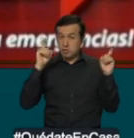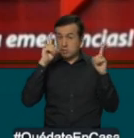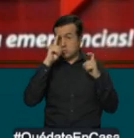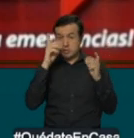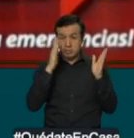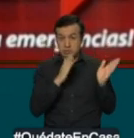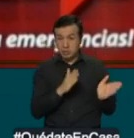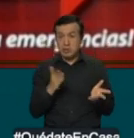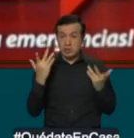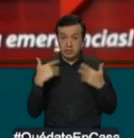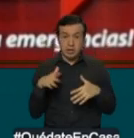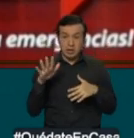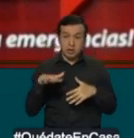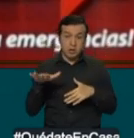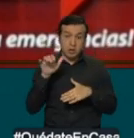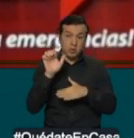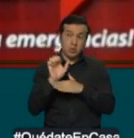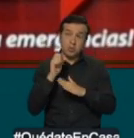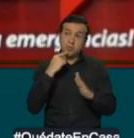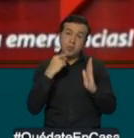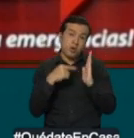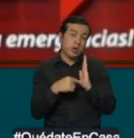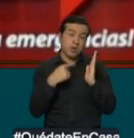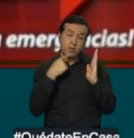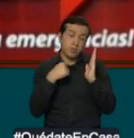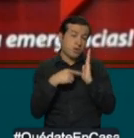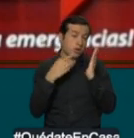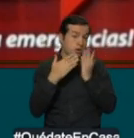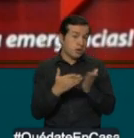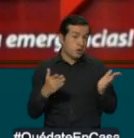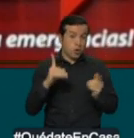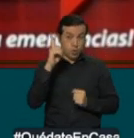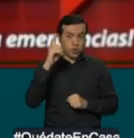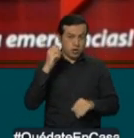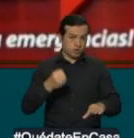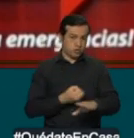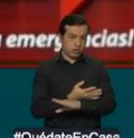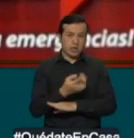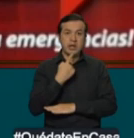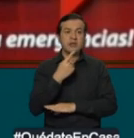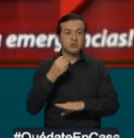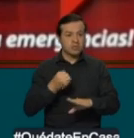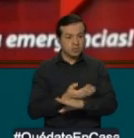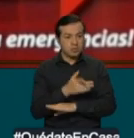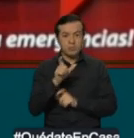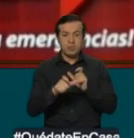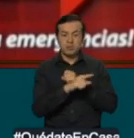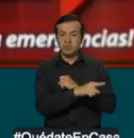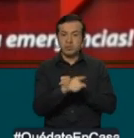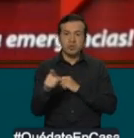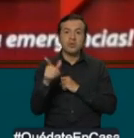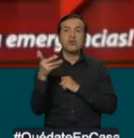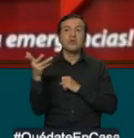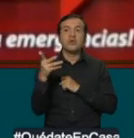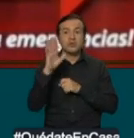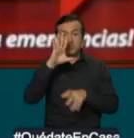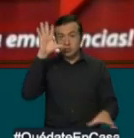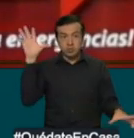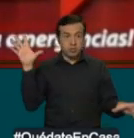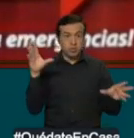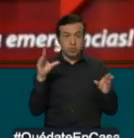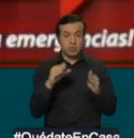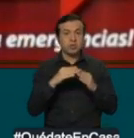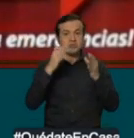definir si es que ya se han logrado por ejemplo un ejemplo una de las recomendaciones dice que la población se encuentre completamente